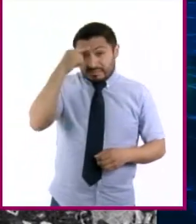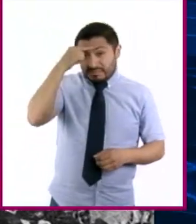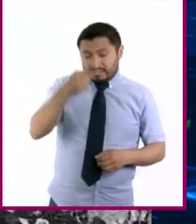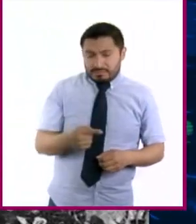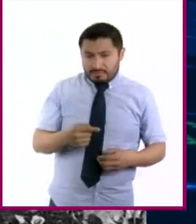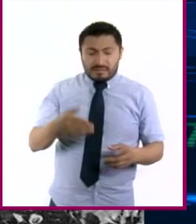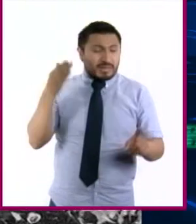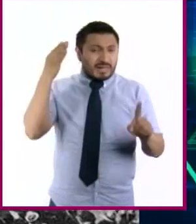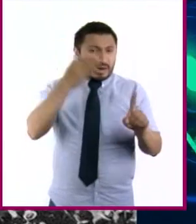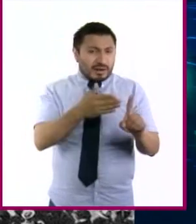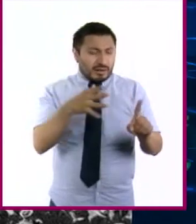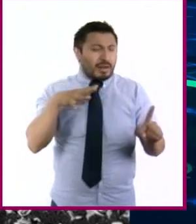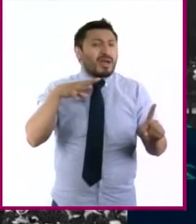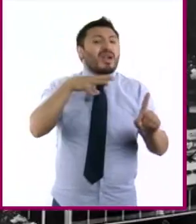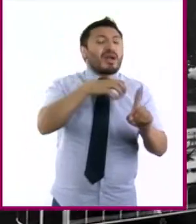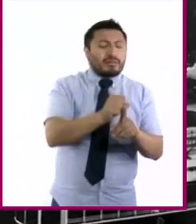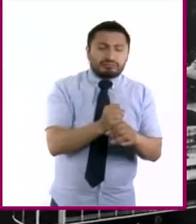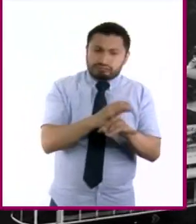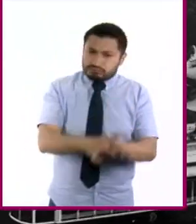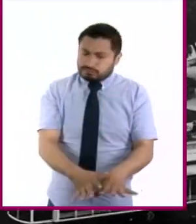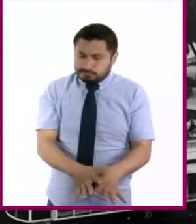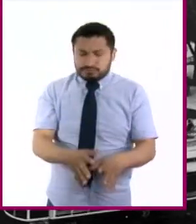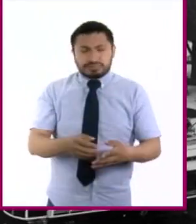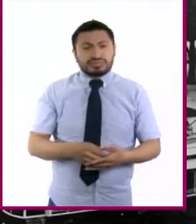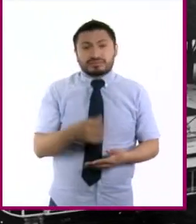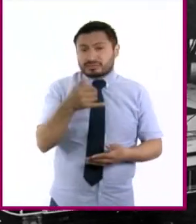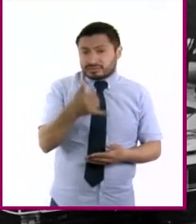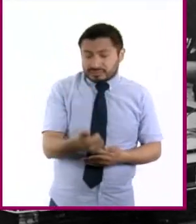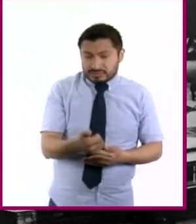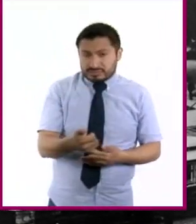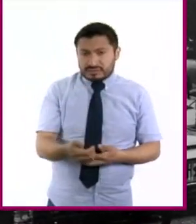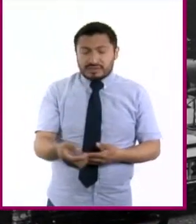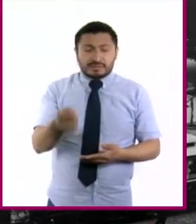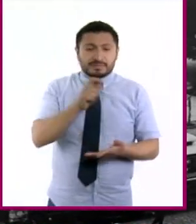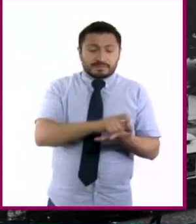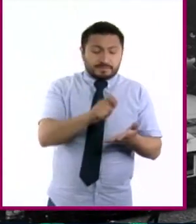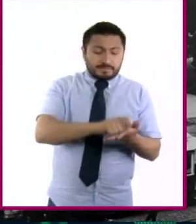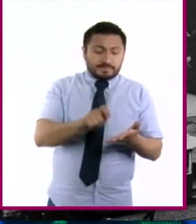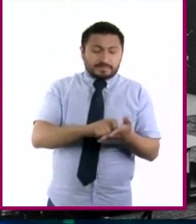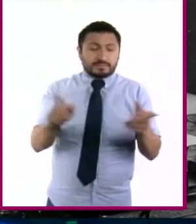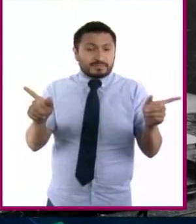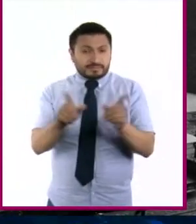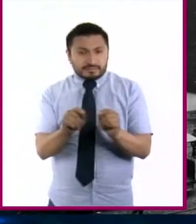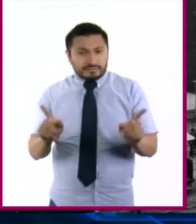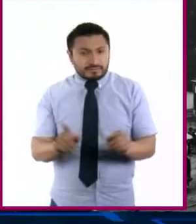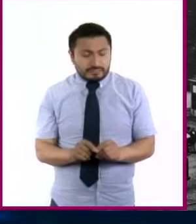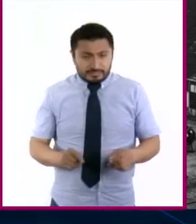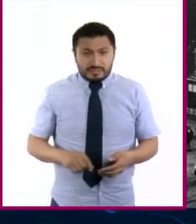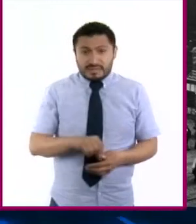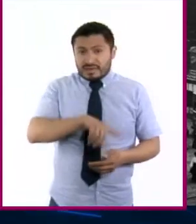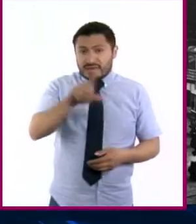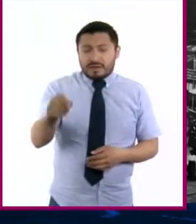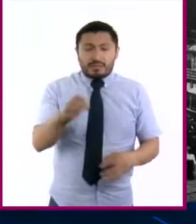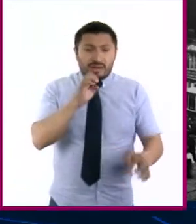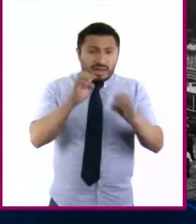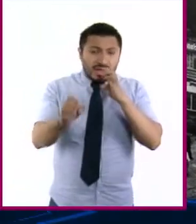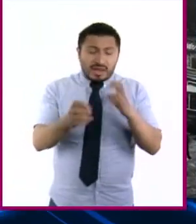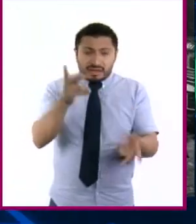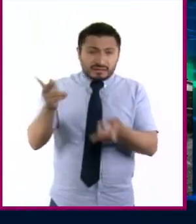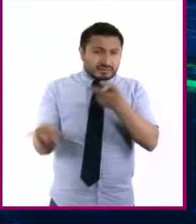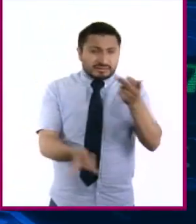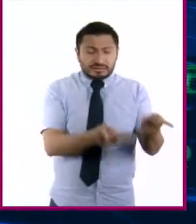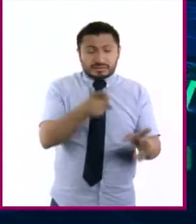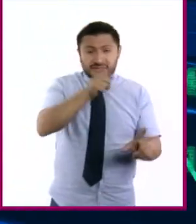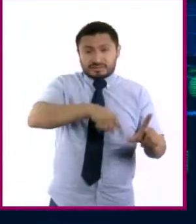toda la intención de recolectar información y sacar conclusiones. La encuesta y el censo eran